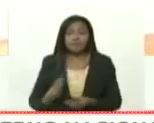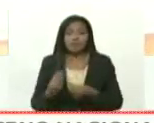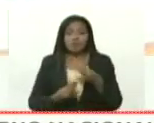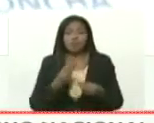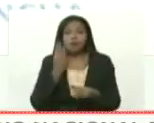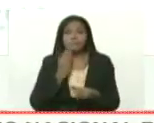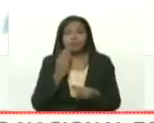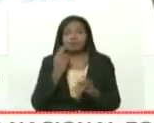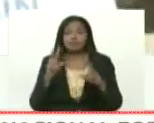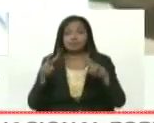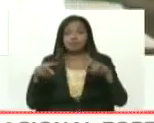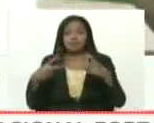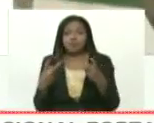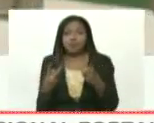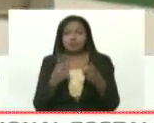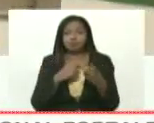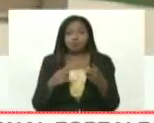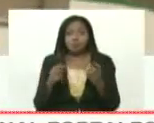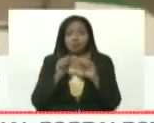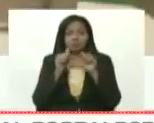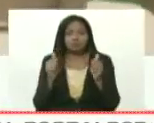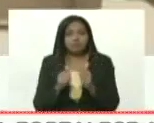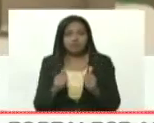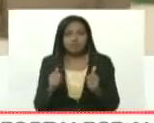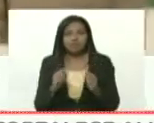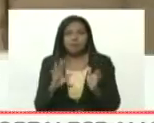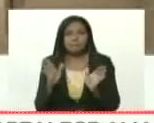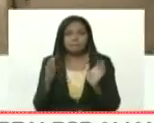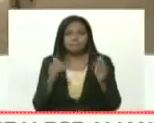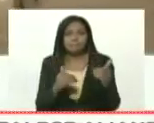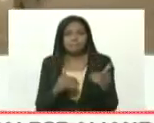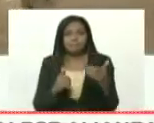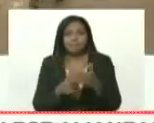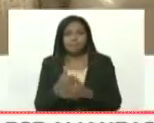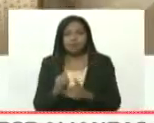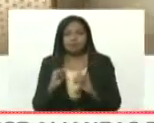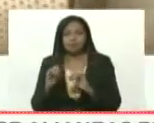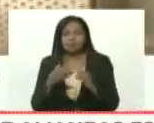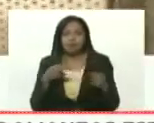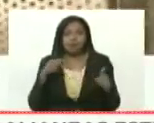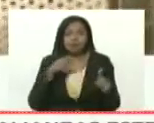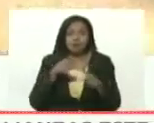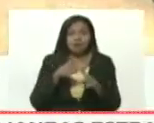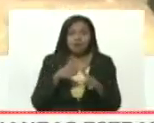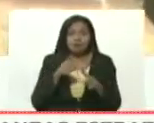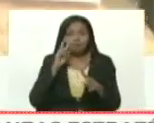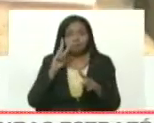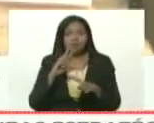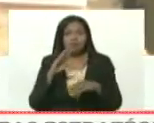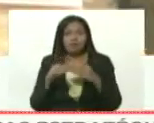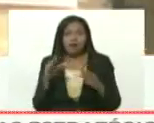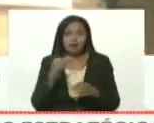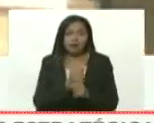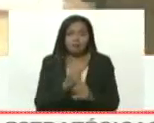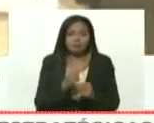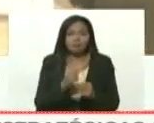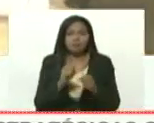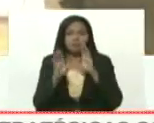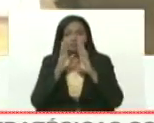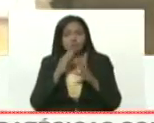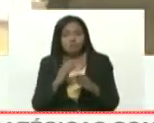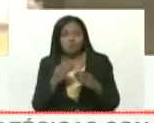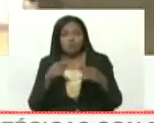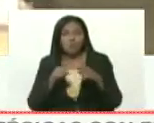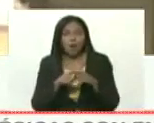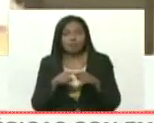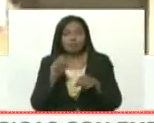de innovación tecnológica, tenemos todo un sistema de empaquetado. Usted en este recorrido ha podido ver el rescate, correcto, la conservación y la